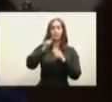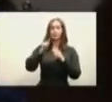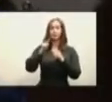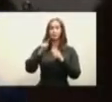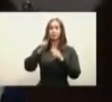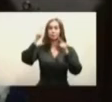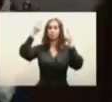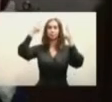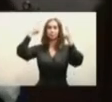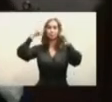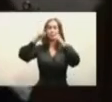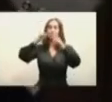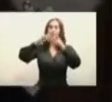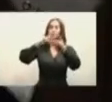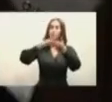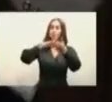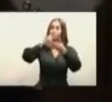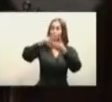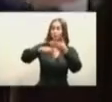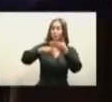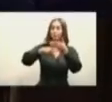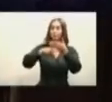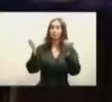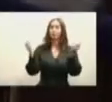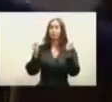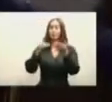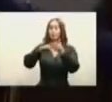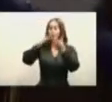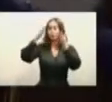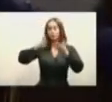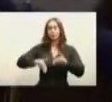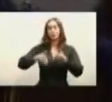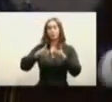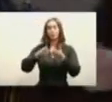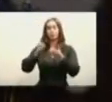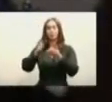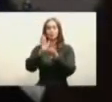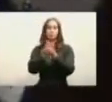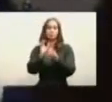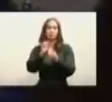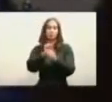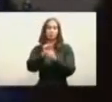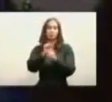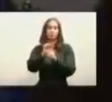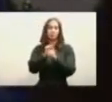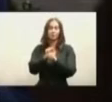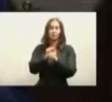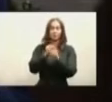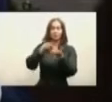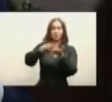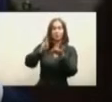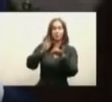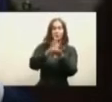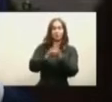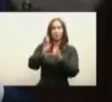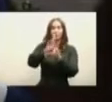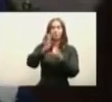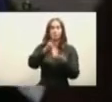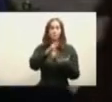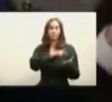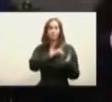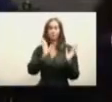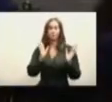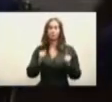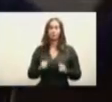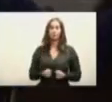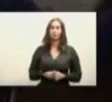anuncian y se anuncian planes de que se van a hacer ofrecer o realizar tal cosa pero no se